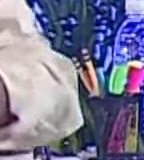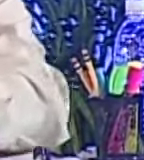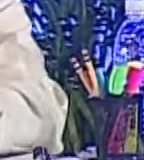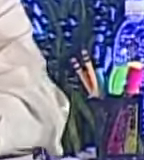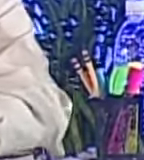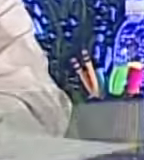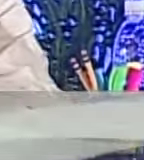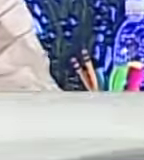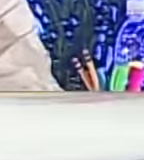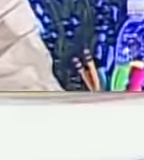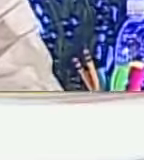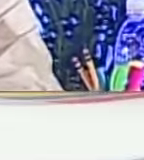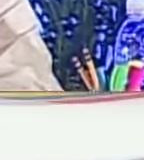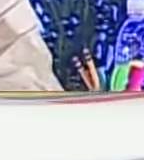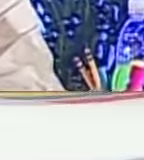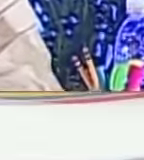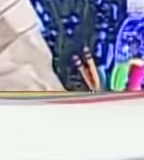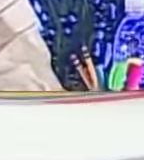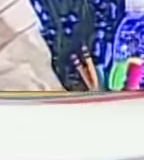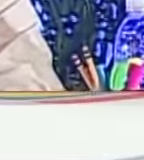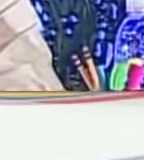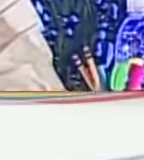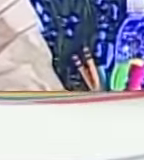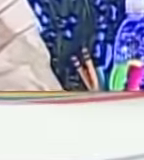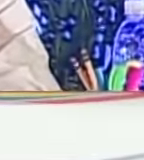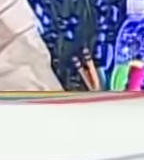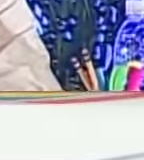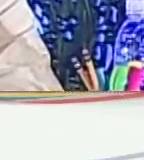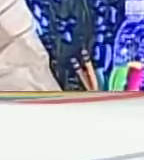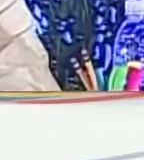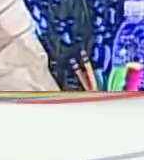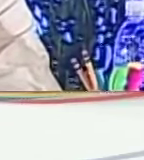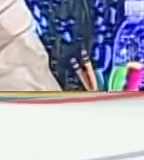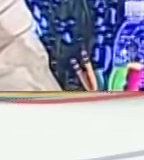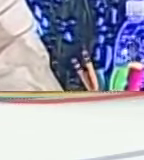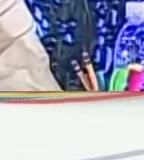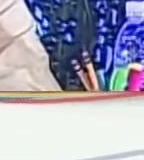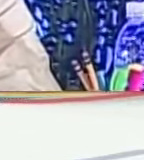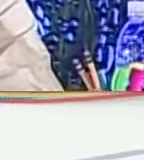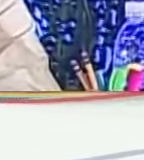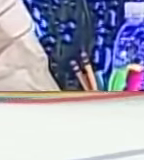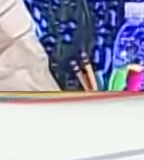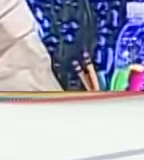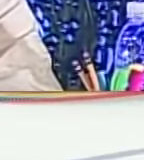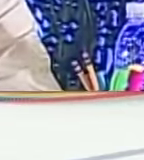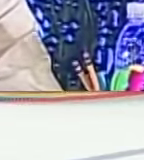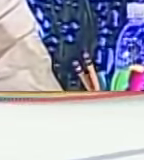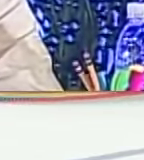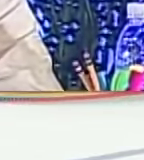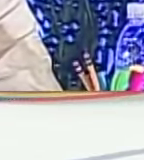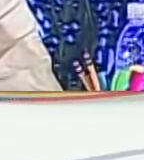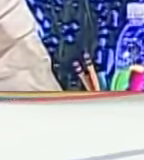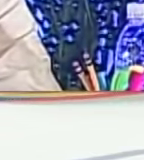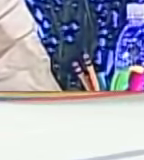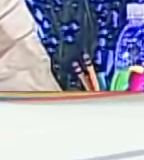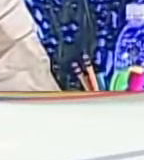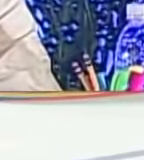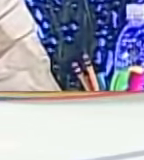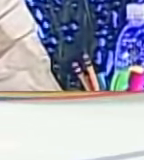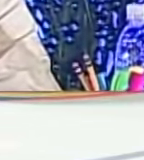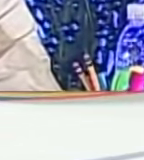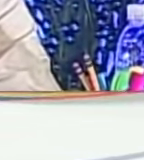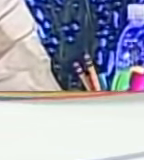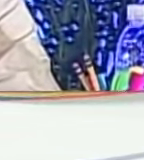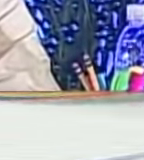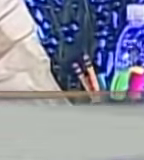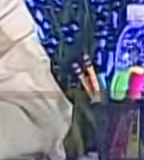cambiarlo todo, para perfeccionar los mecanismos de planificación, gestión, y para avanzar